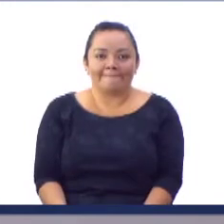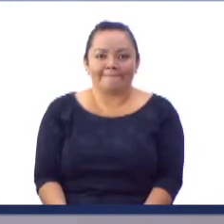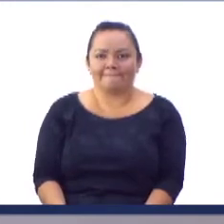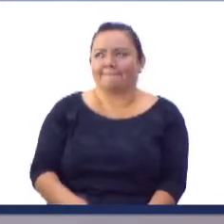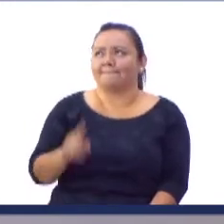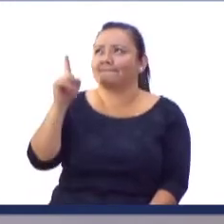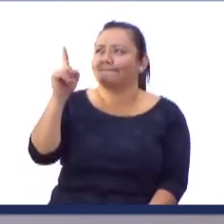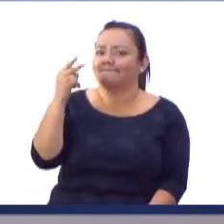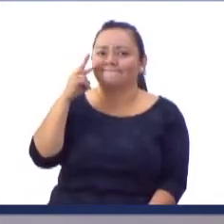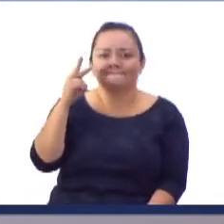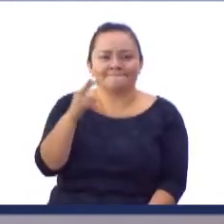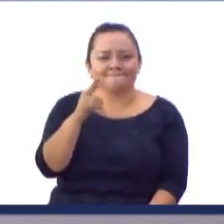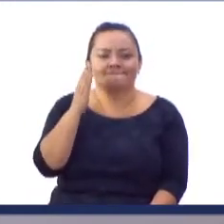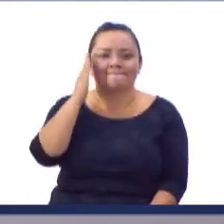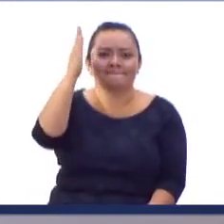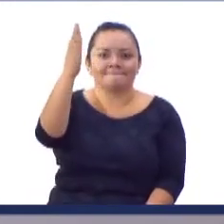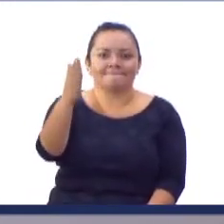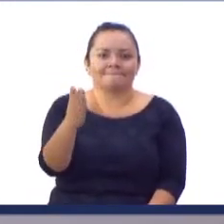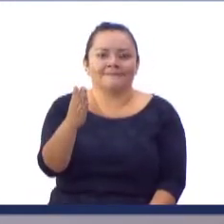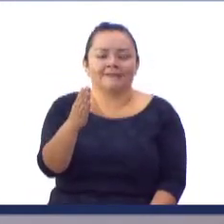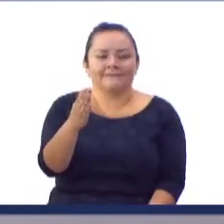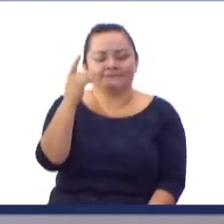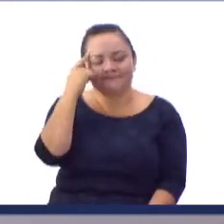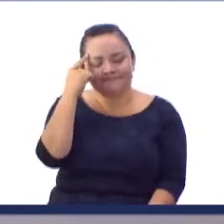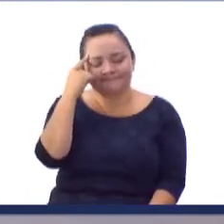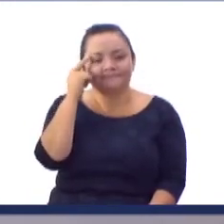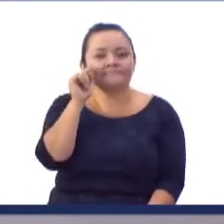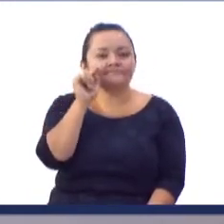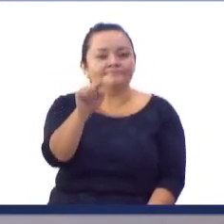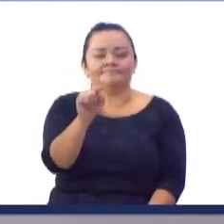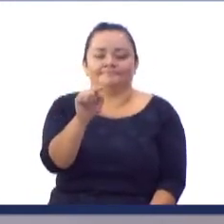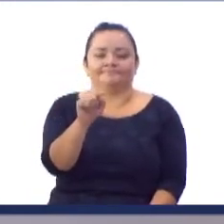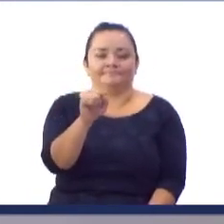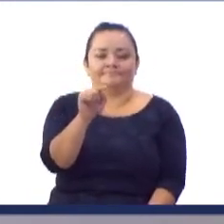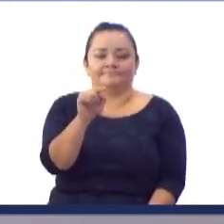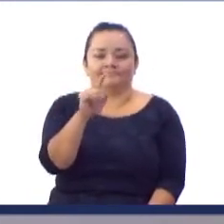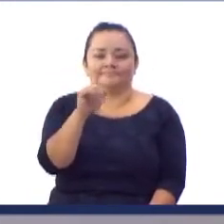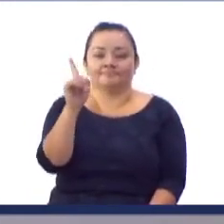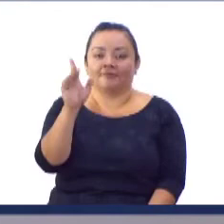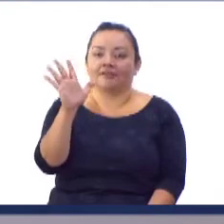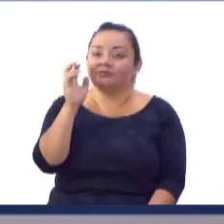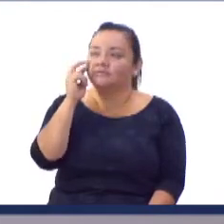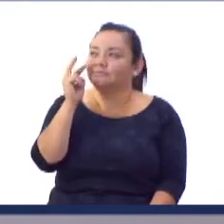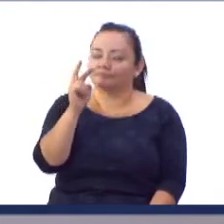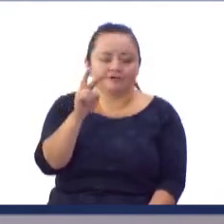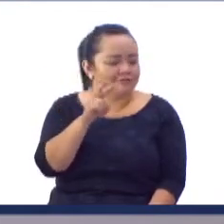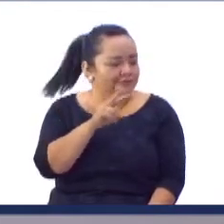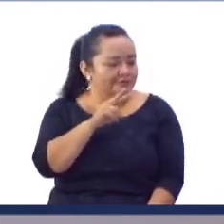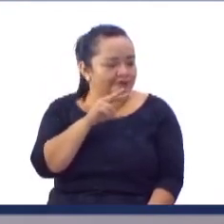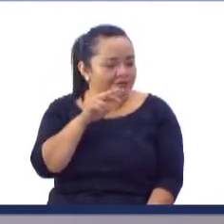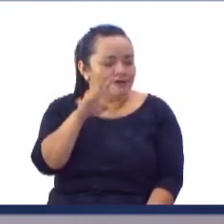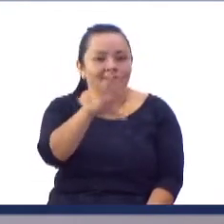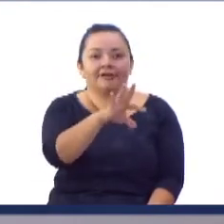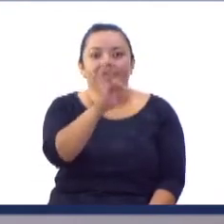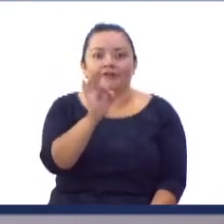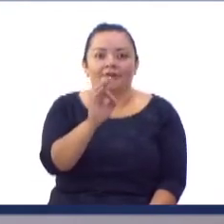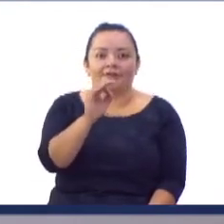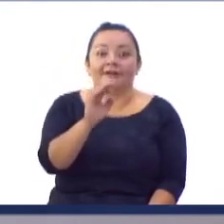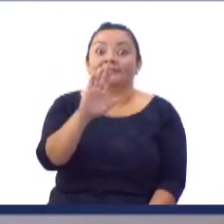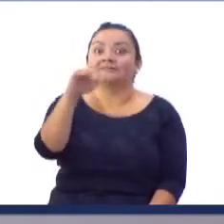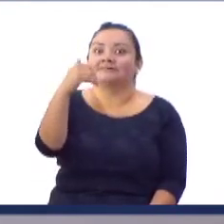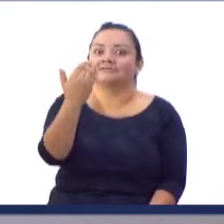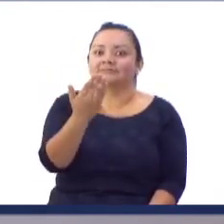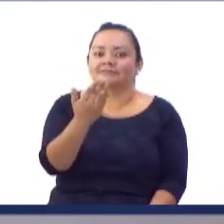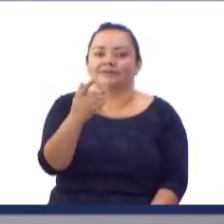dios estaba viendo para el futuro y diciendo estaba pensando en usted cuando él le estaba hablando y violó a los apóstoles él dijo un día